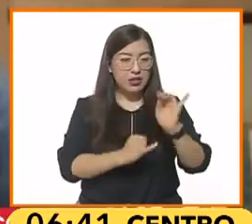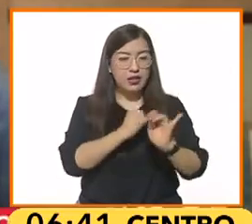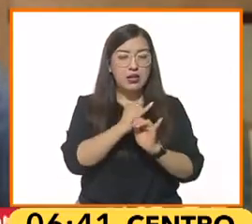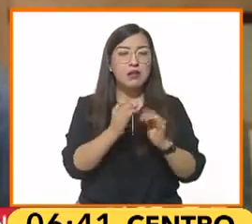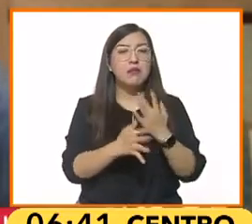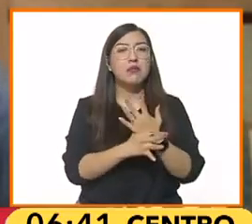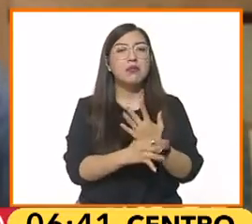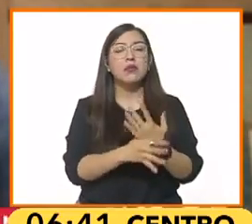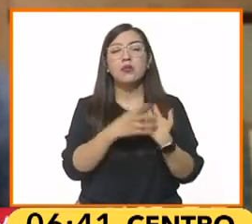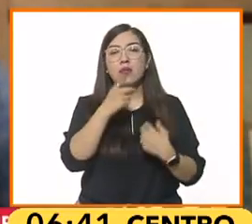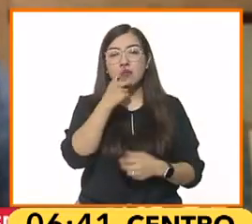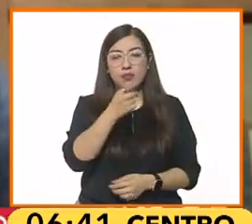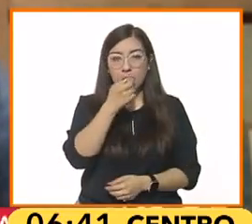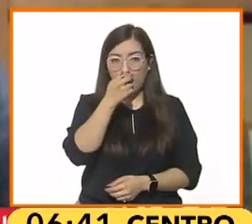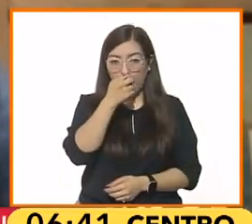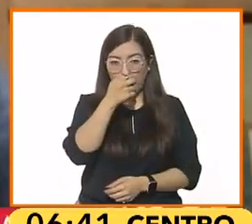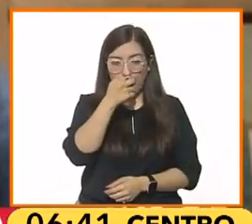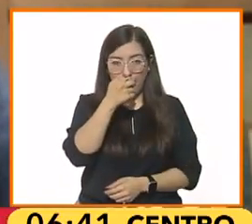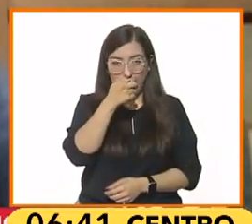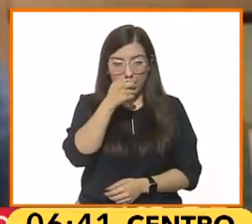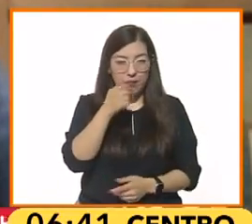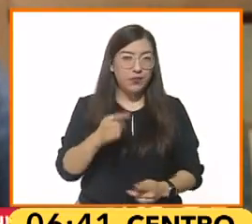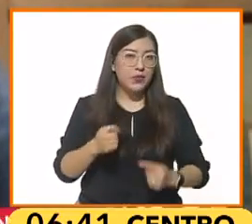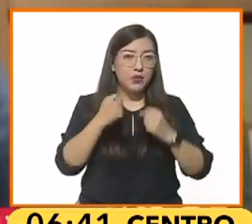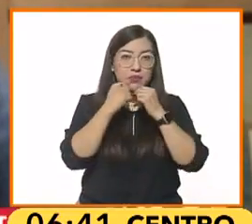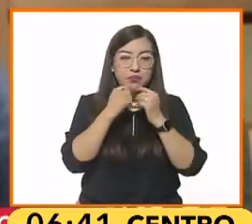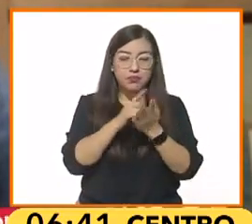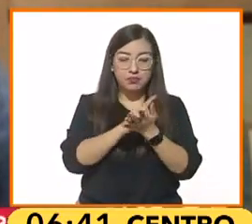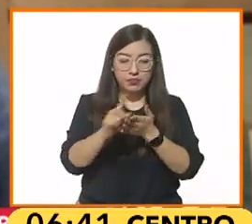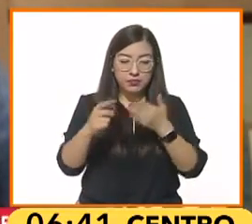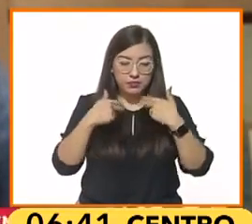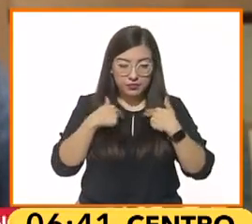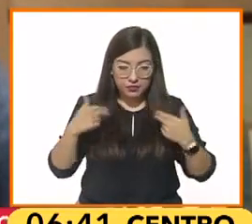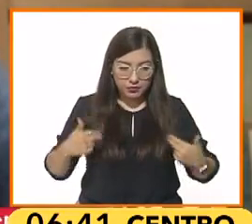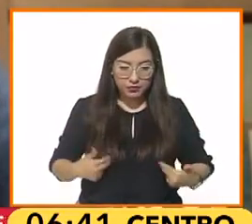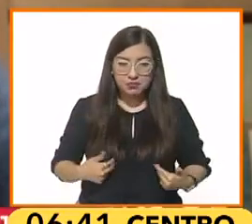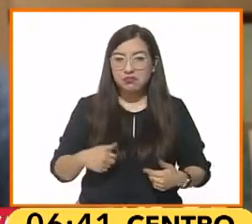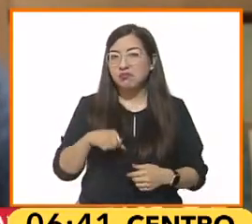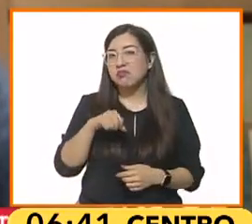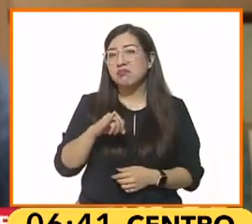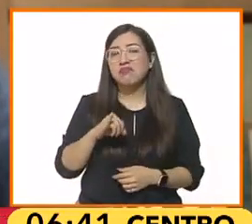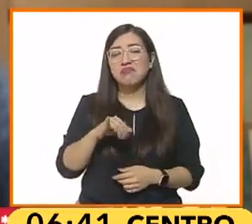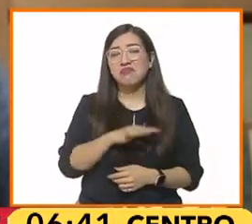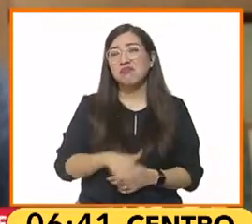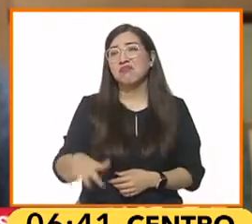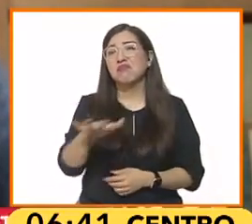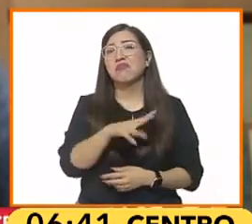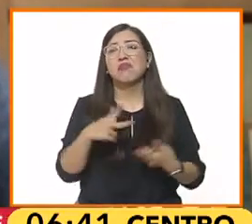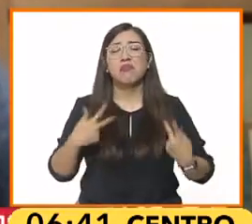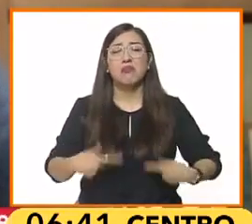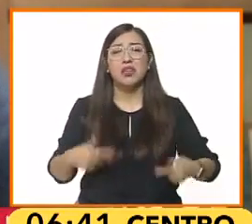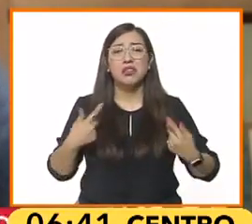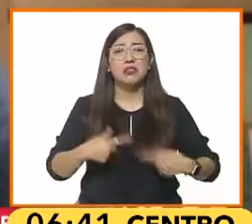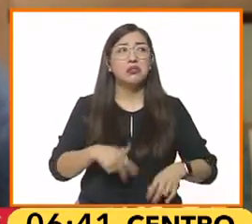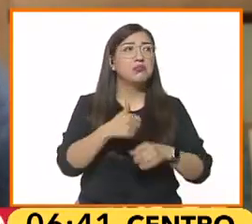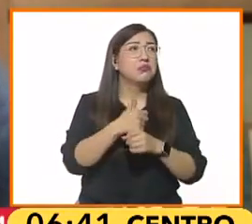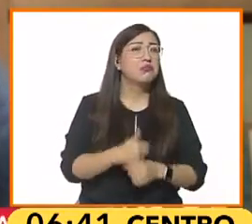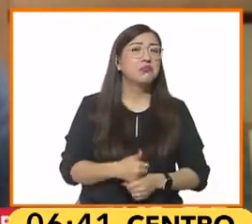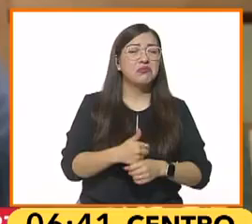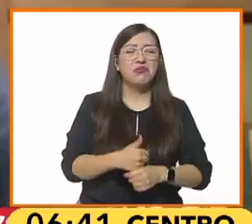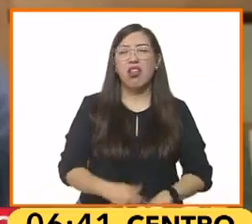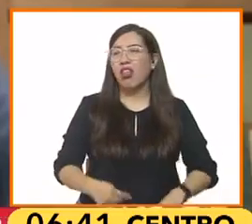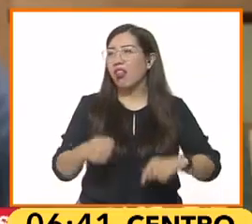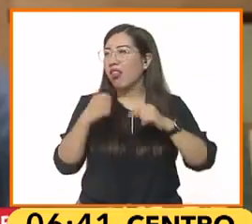lo que el derecho humanitario nos obligue a hacer y sin importar el sufrimiento de la gente en Gaza, en